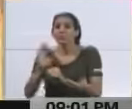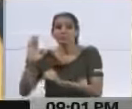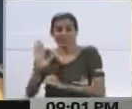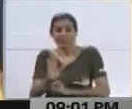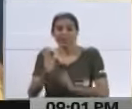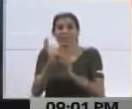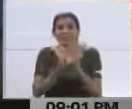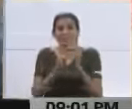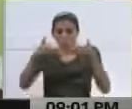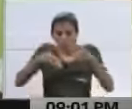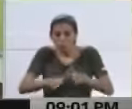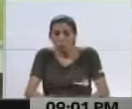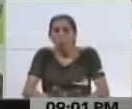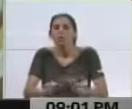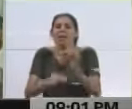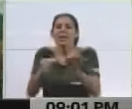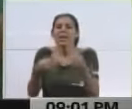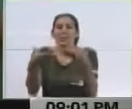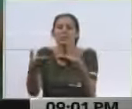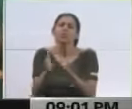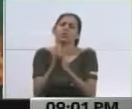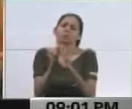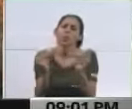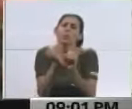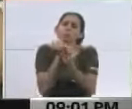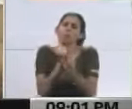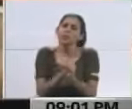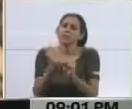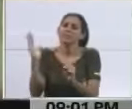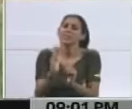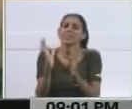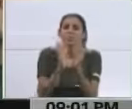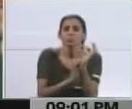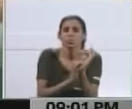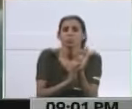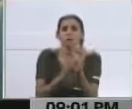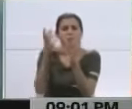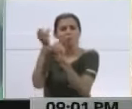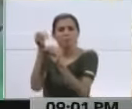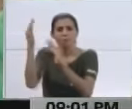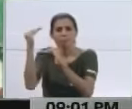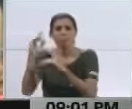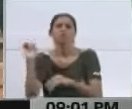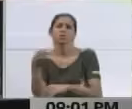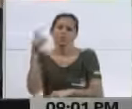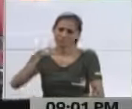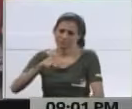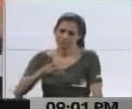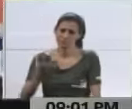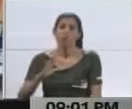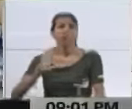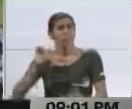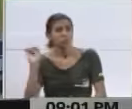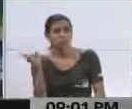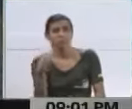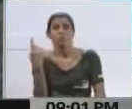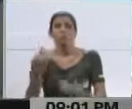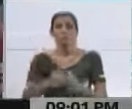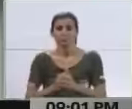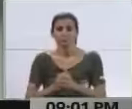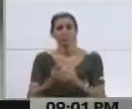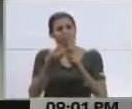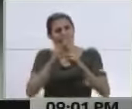regalitos. Todos los recibimos con esperanza y todos nos los merecemos. Y todos los practicamos en